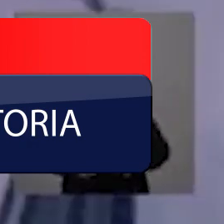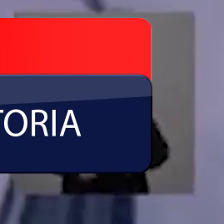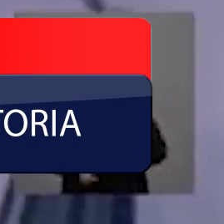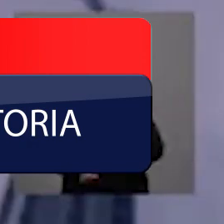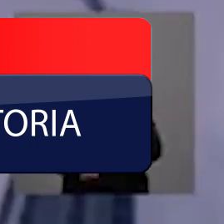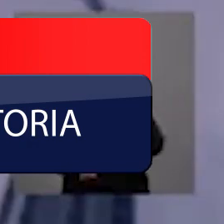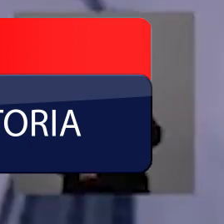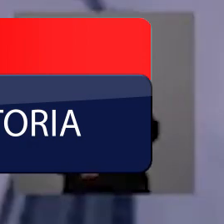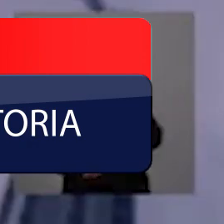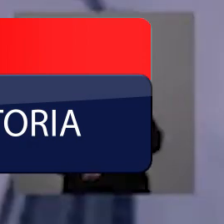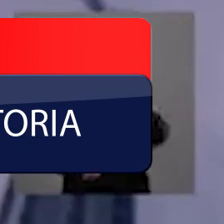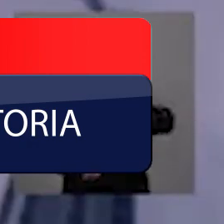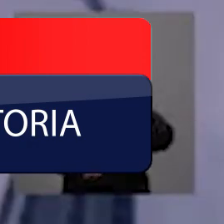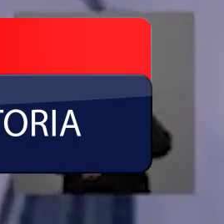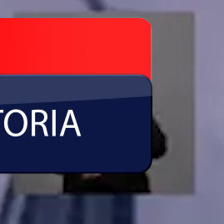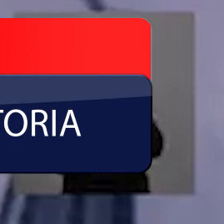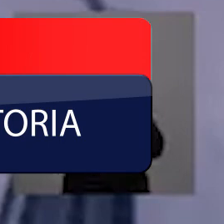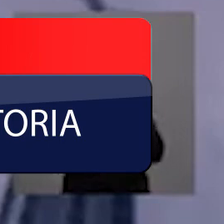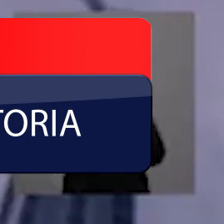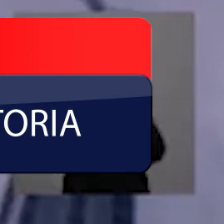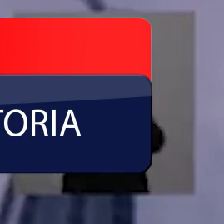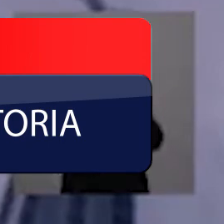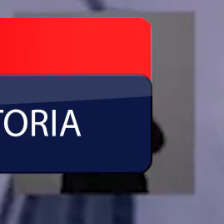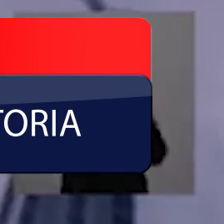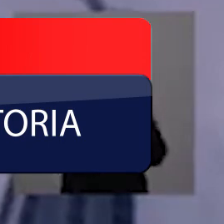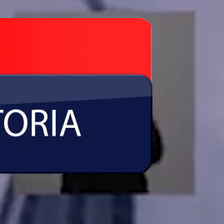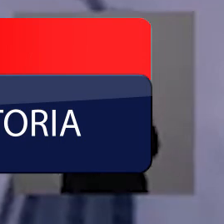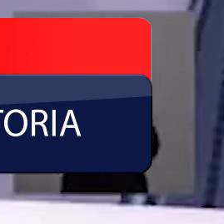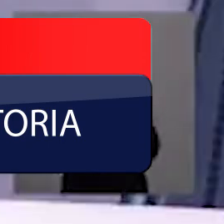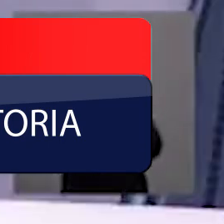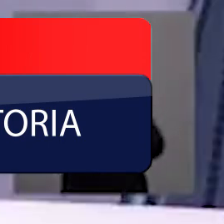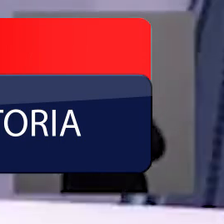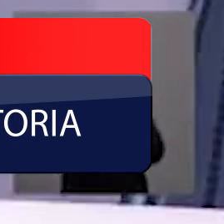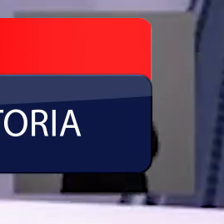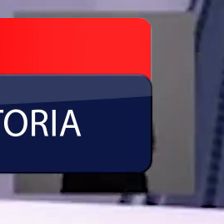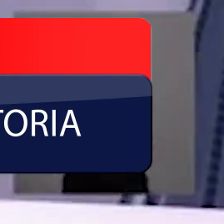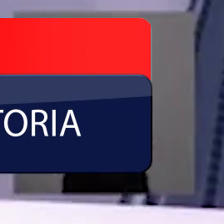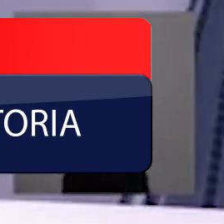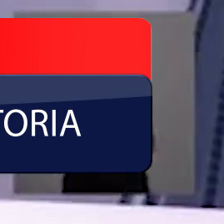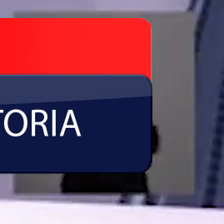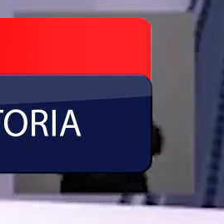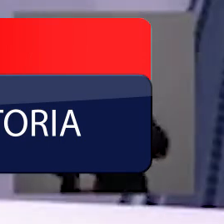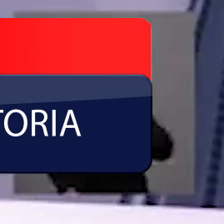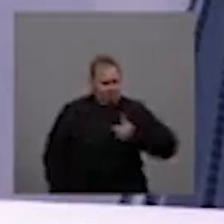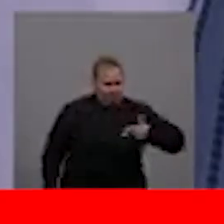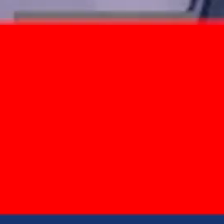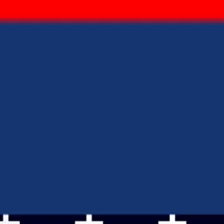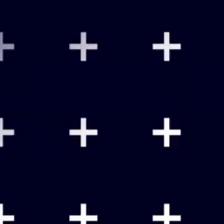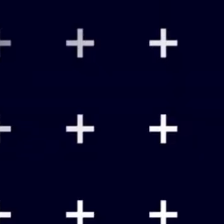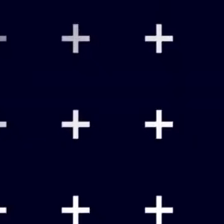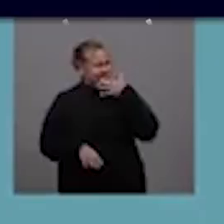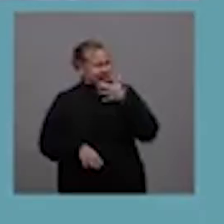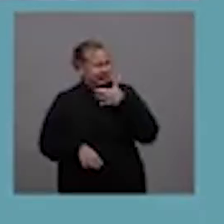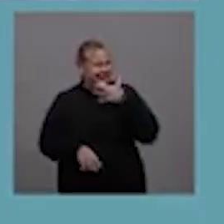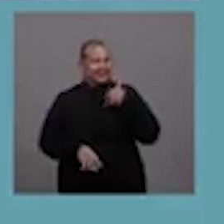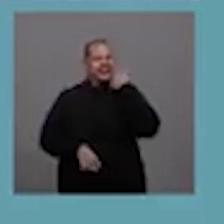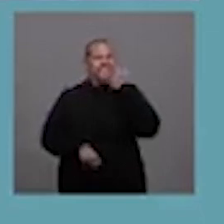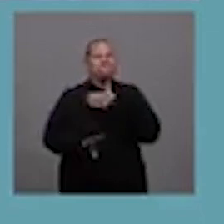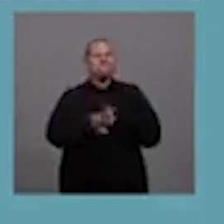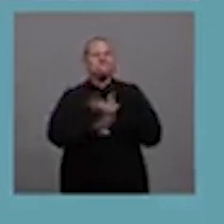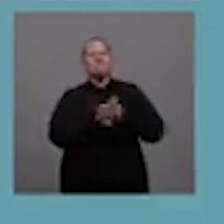nosotros queremos tener a nuestros niños muy educados. Eso lo voy a hacer y lo voy a hacer con muchas ganas.